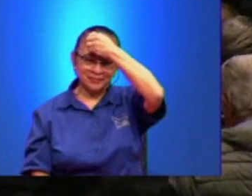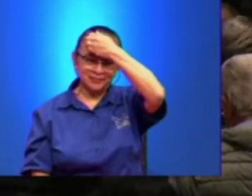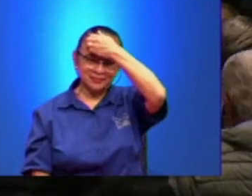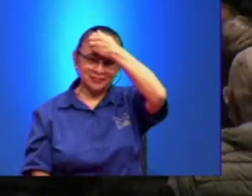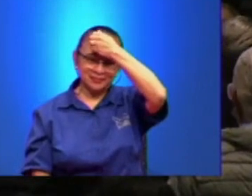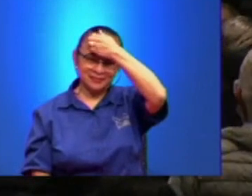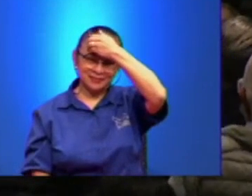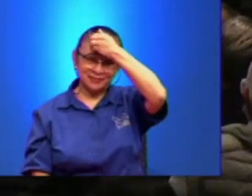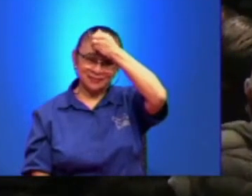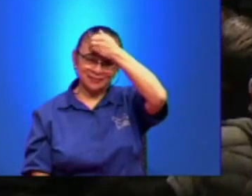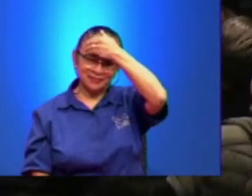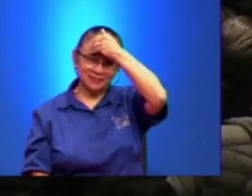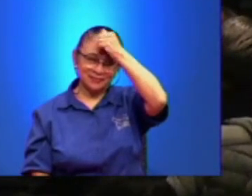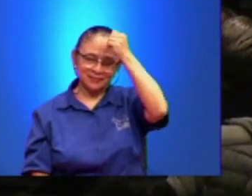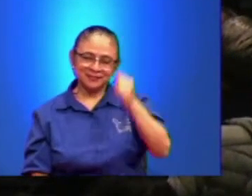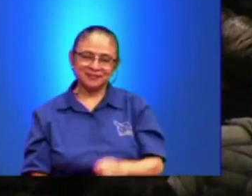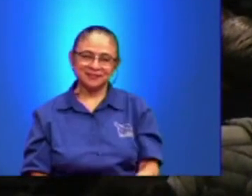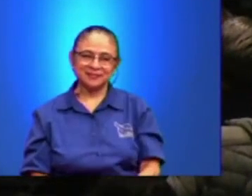y